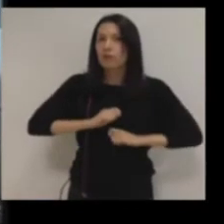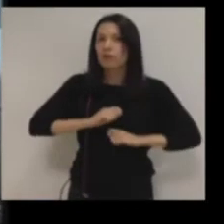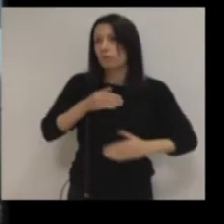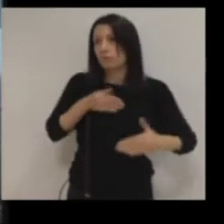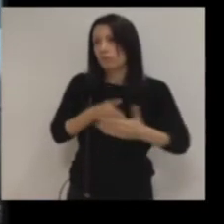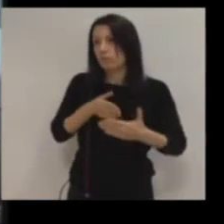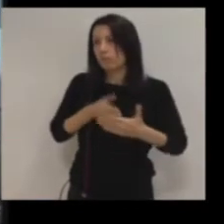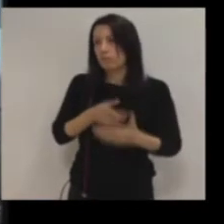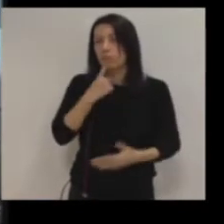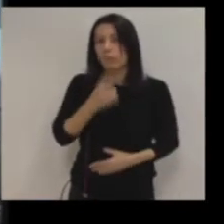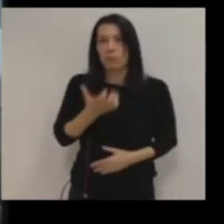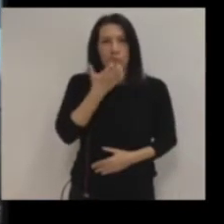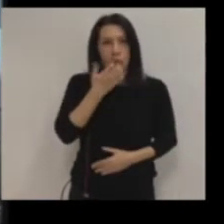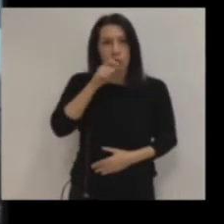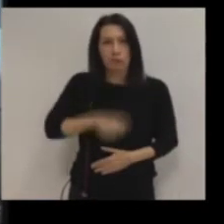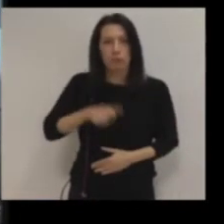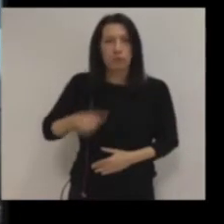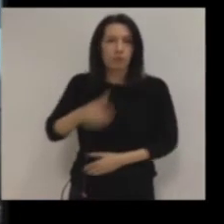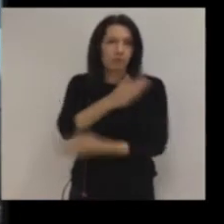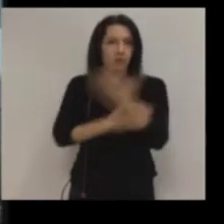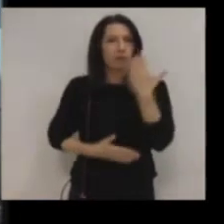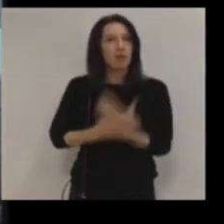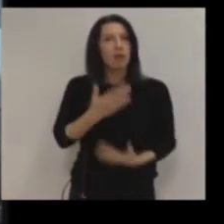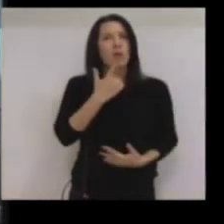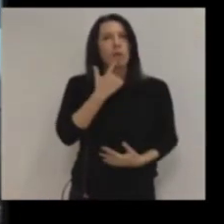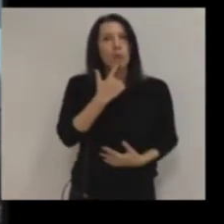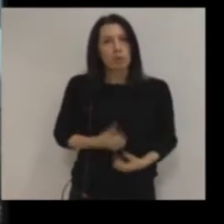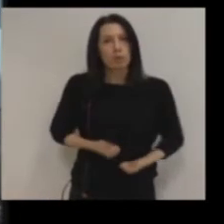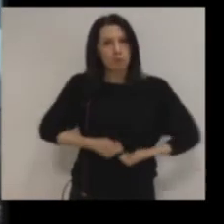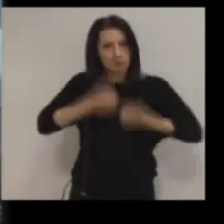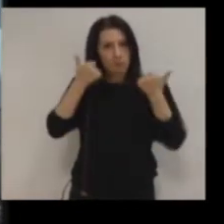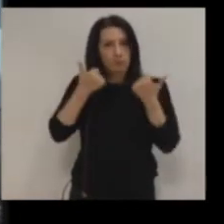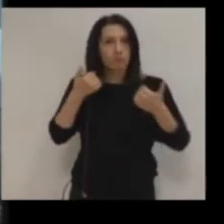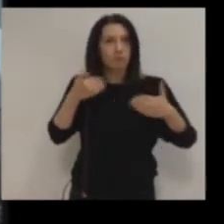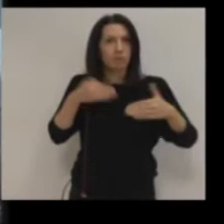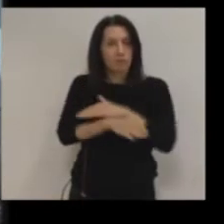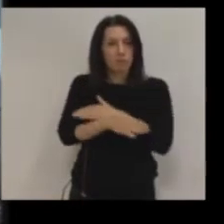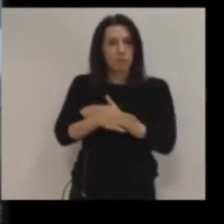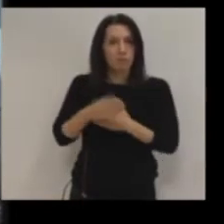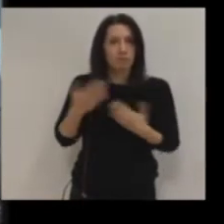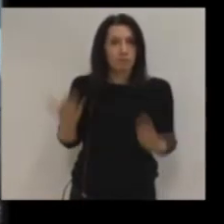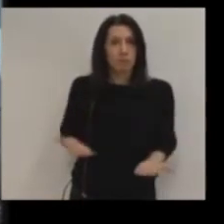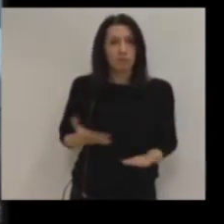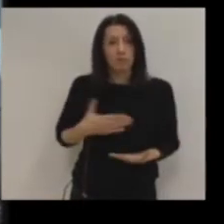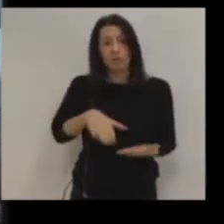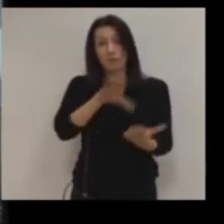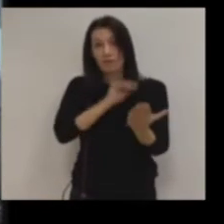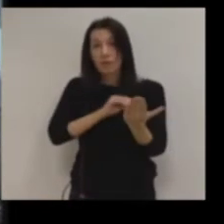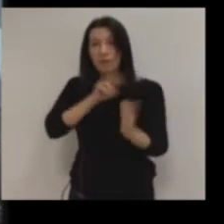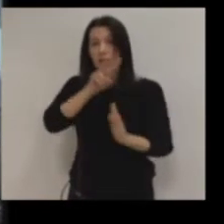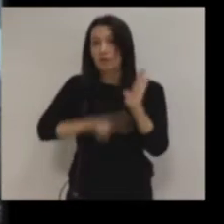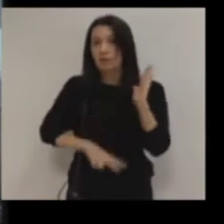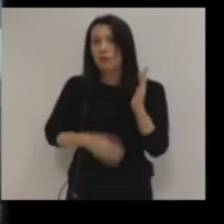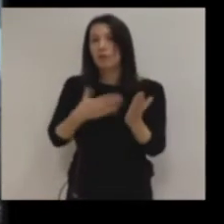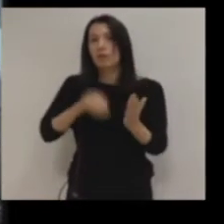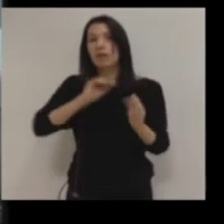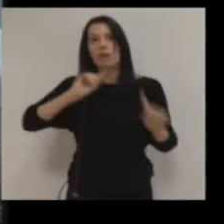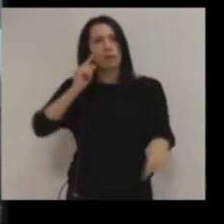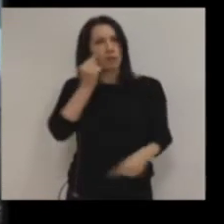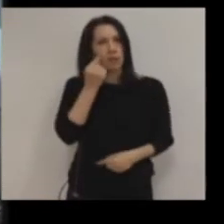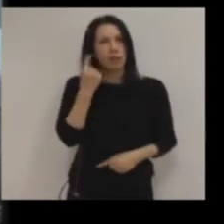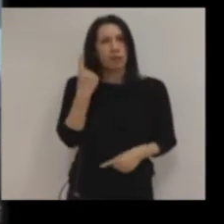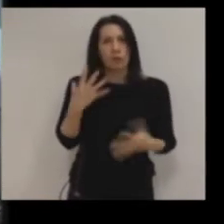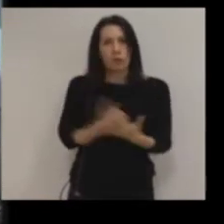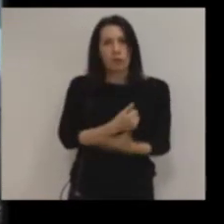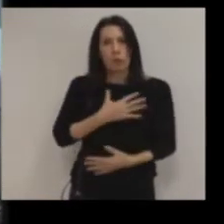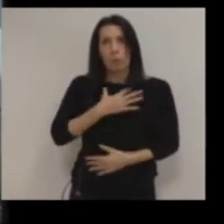con problemas sensoriales pues pueden tener más dificultad de acceder a la comprensión de la norma y estar enterados de todo lo que